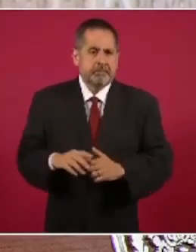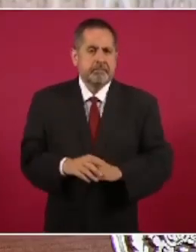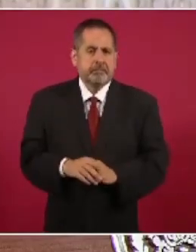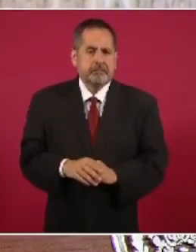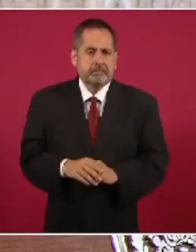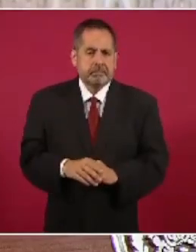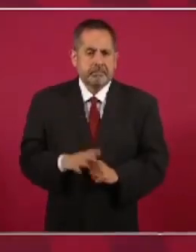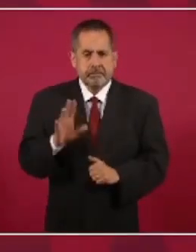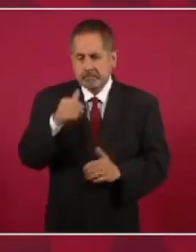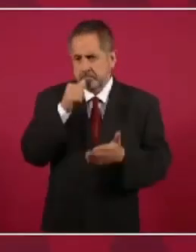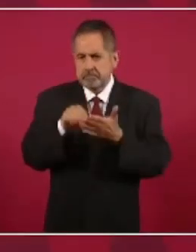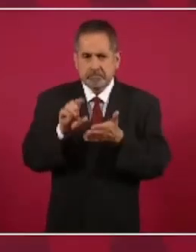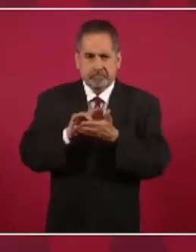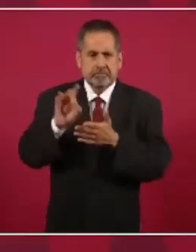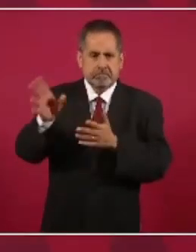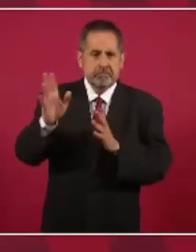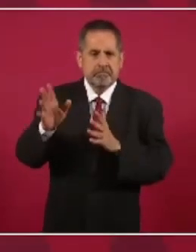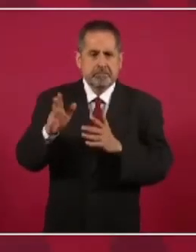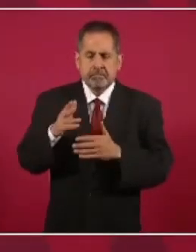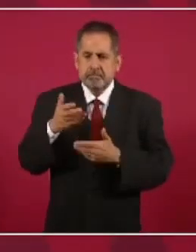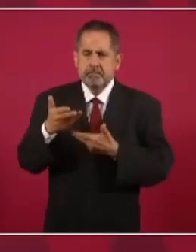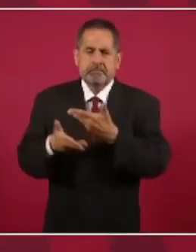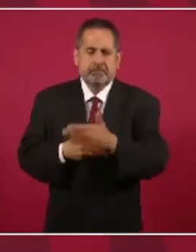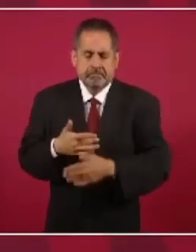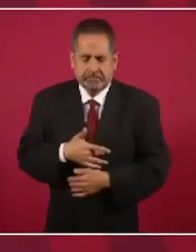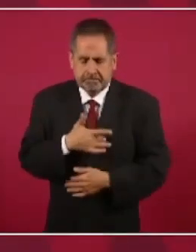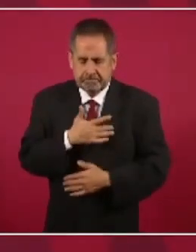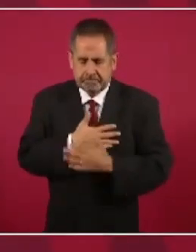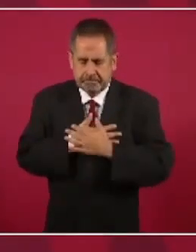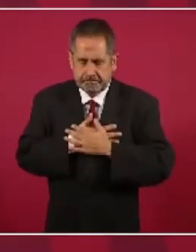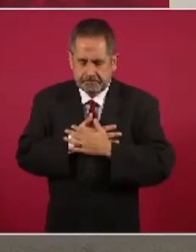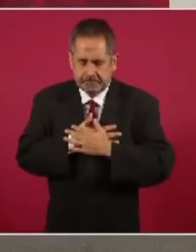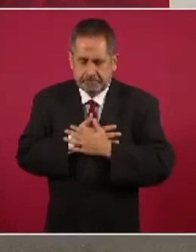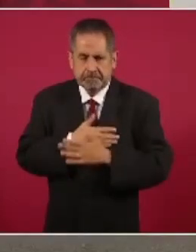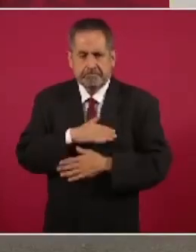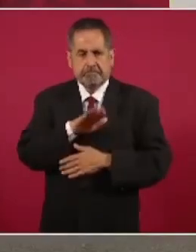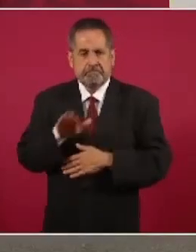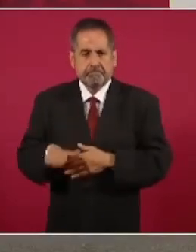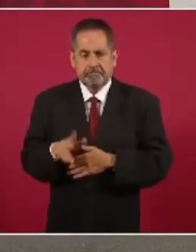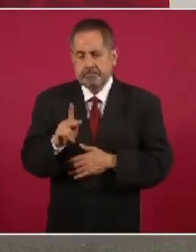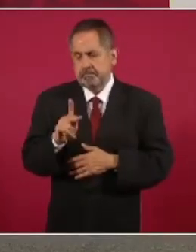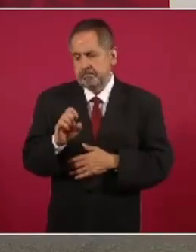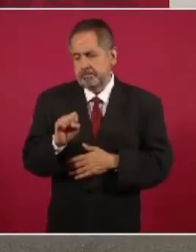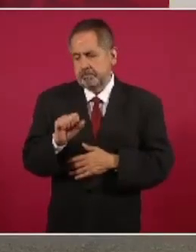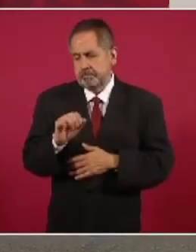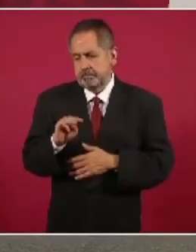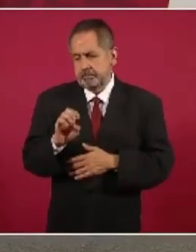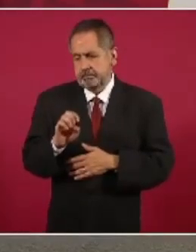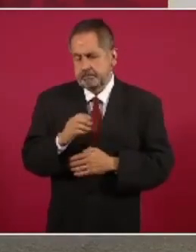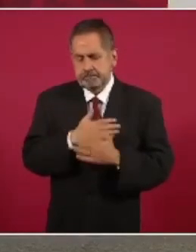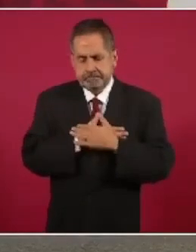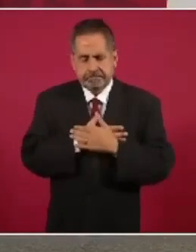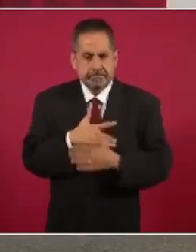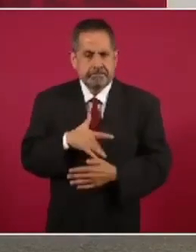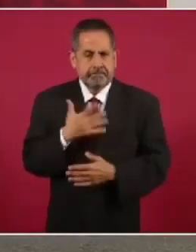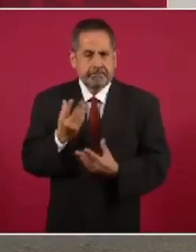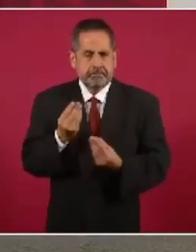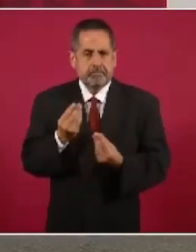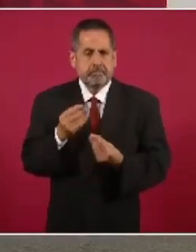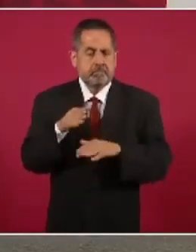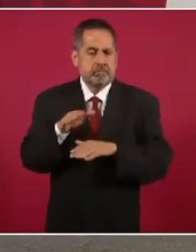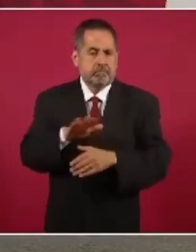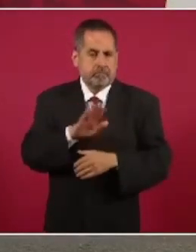Ya enviamos nuestro pésame y en su momento vamos